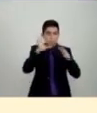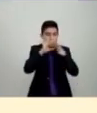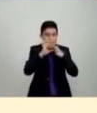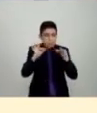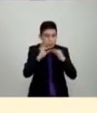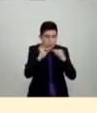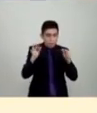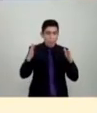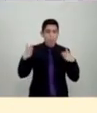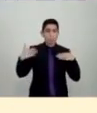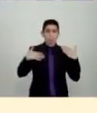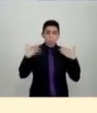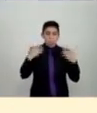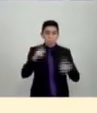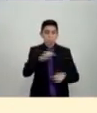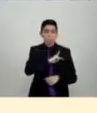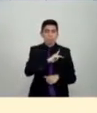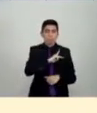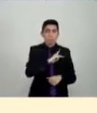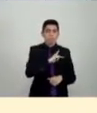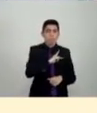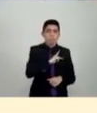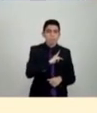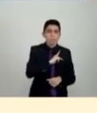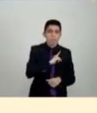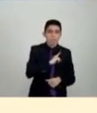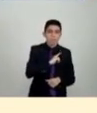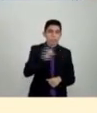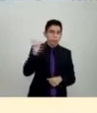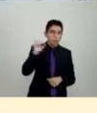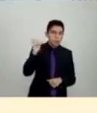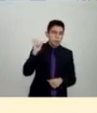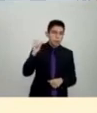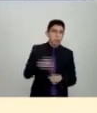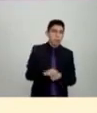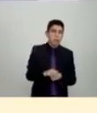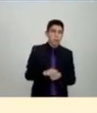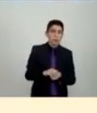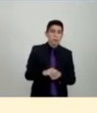aventura personal cuando salí corriendo hacia esa especie como de